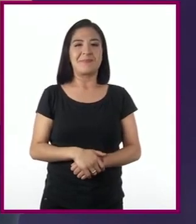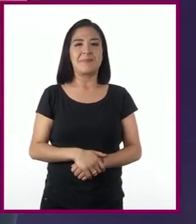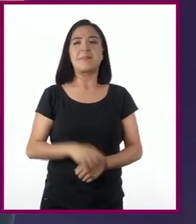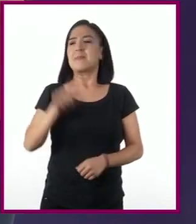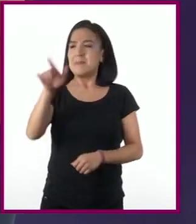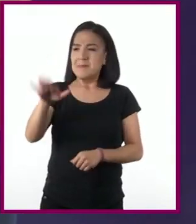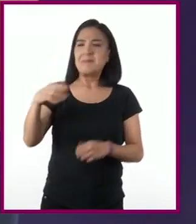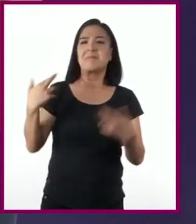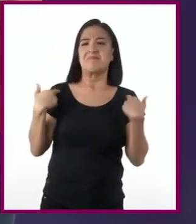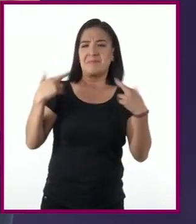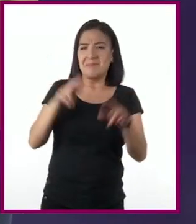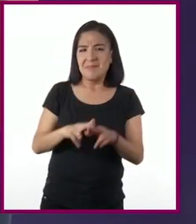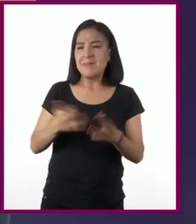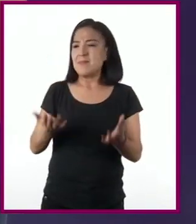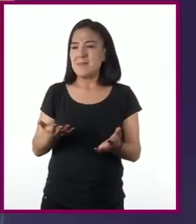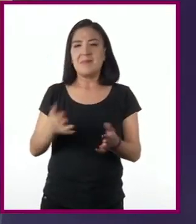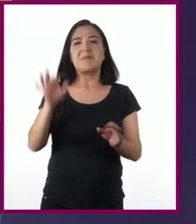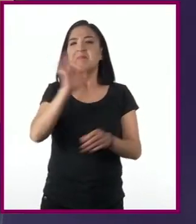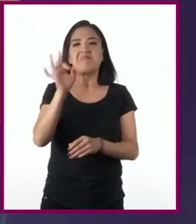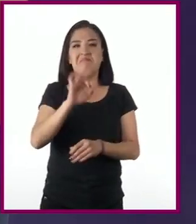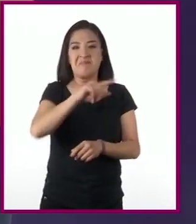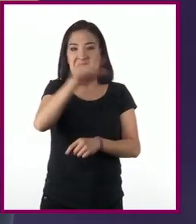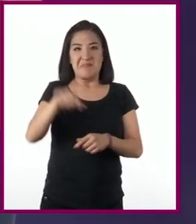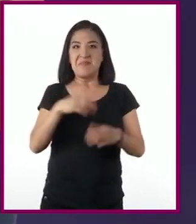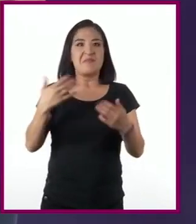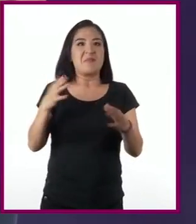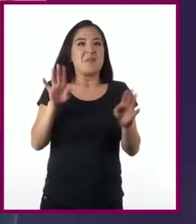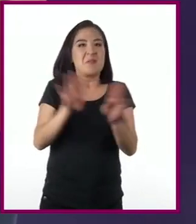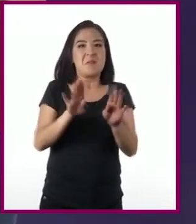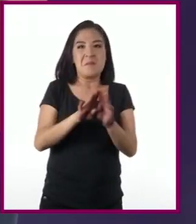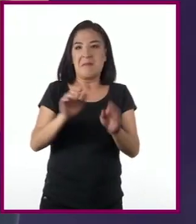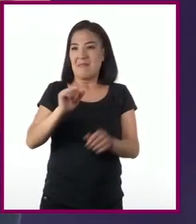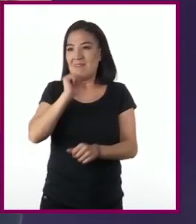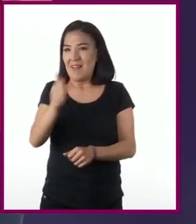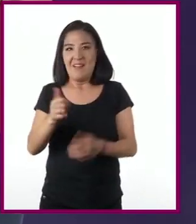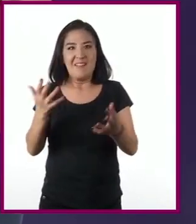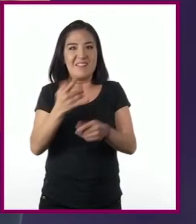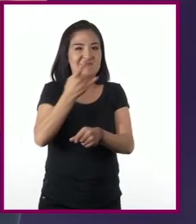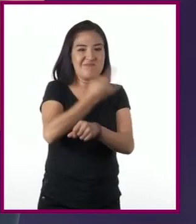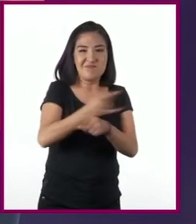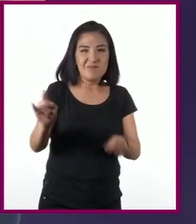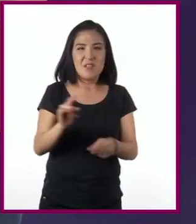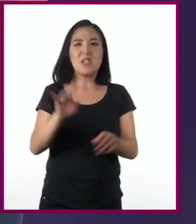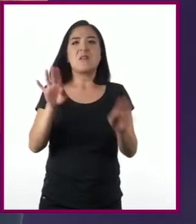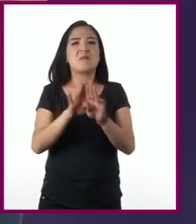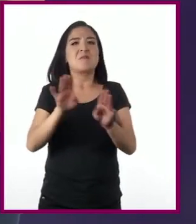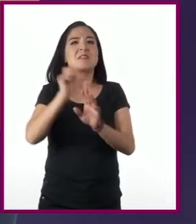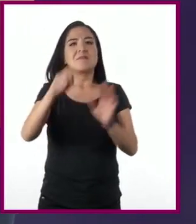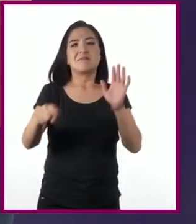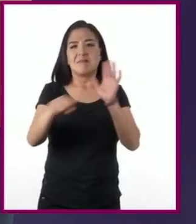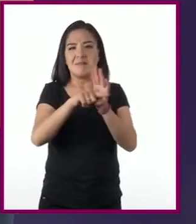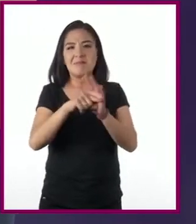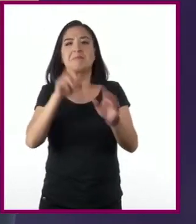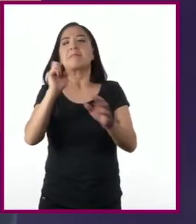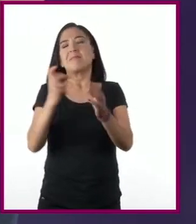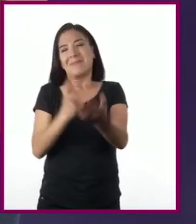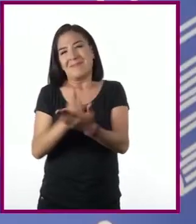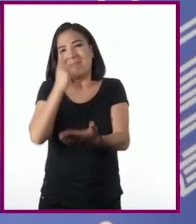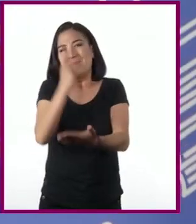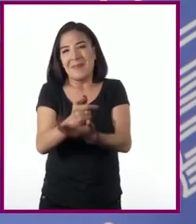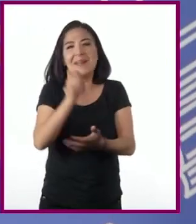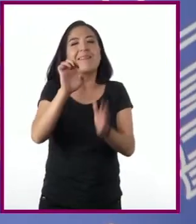Maestra, ¿y todas las consecuencias tienen que ser una sanción o algo negativo? ¿No se puede que sea un premio, por